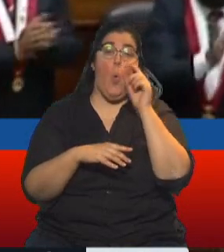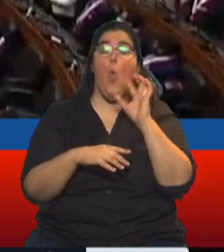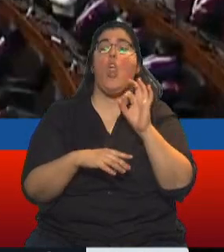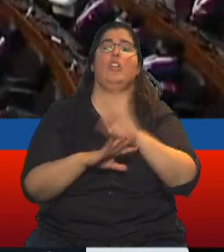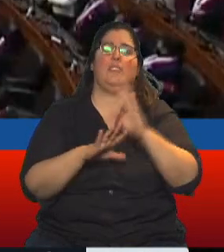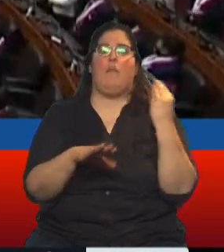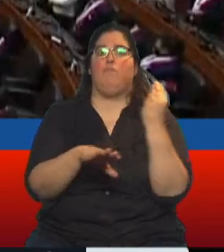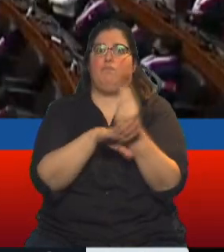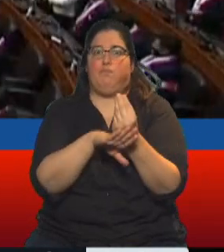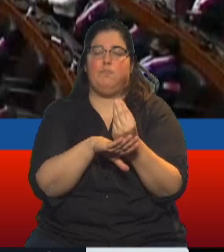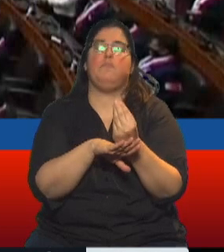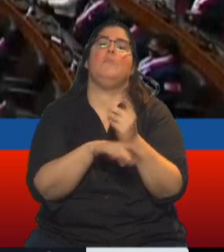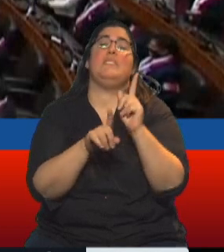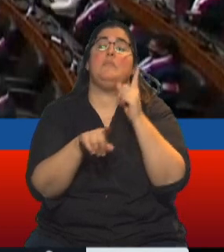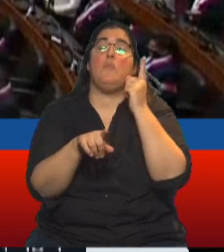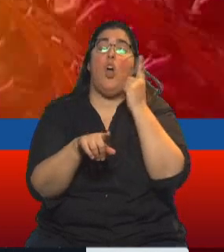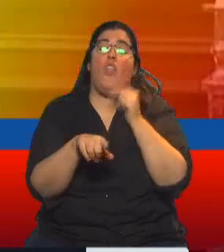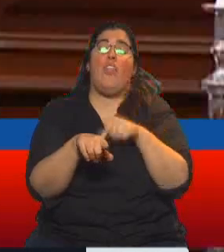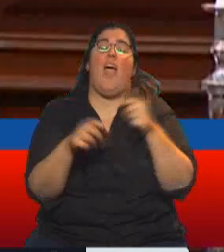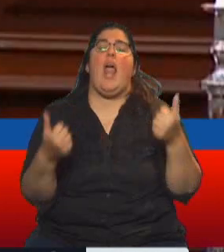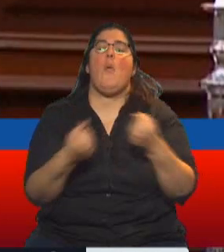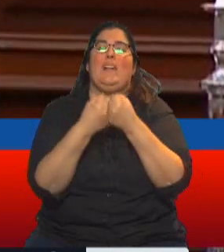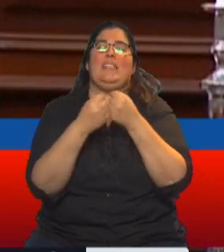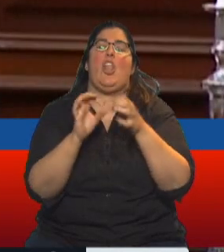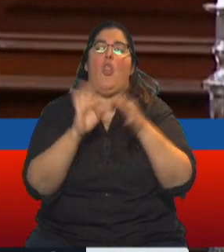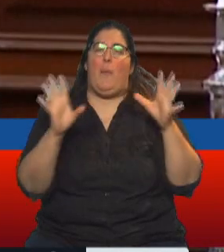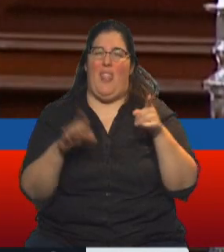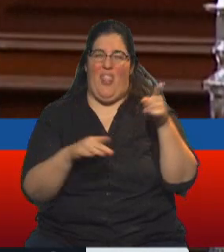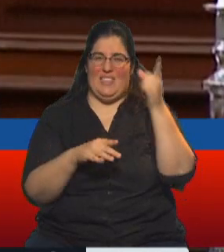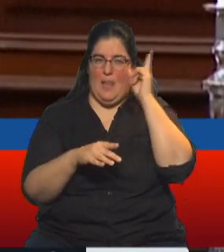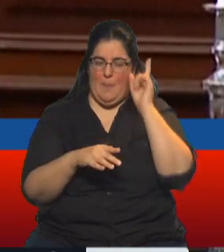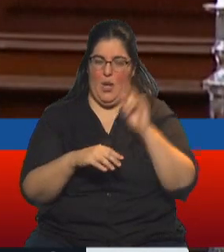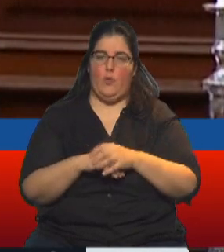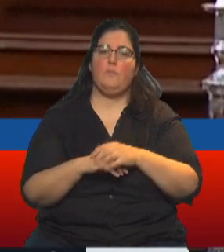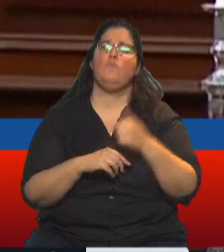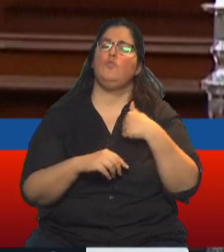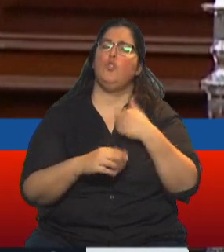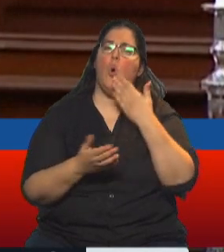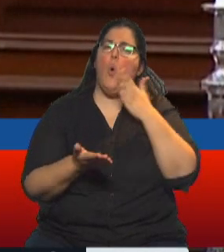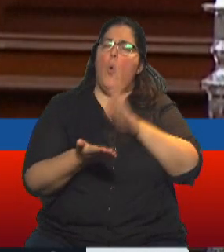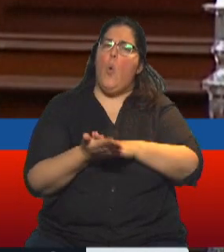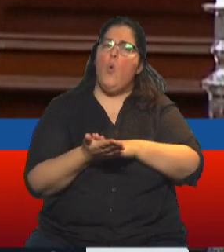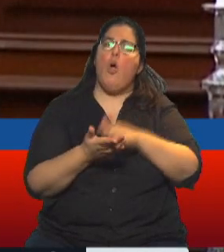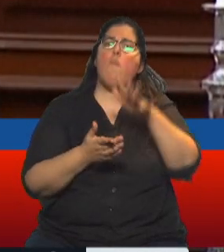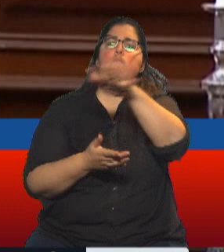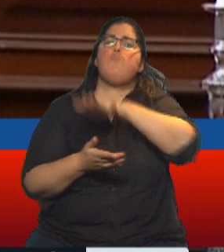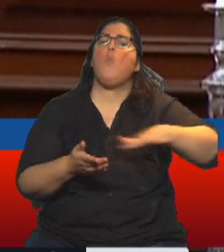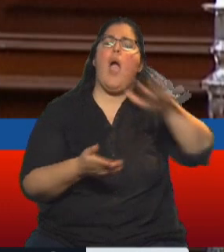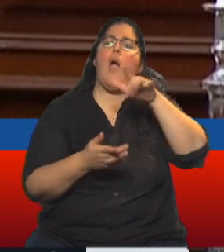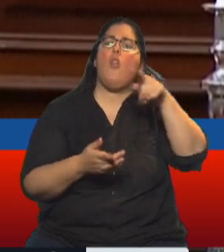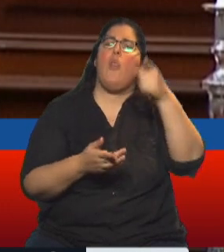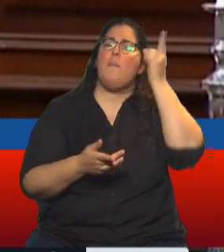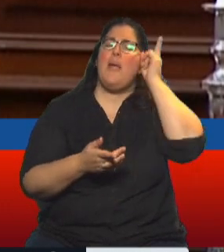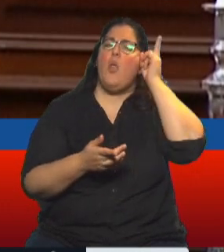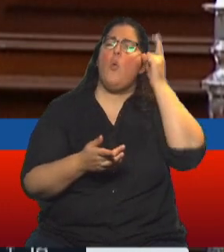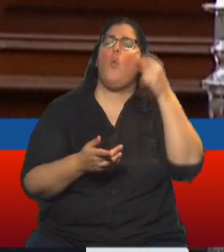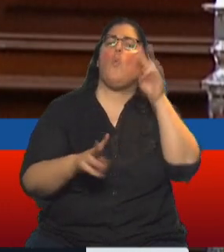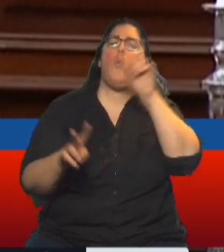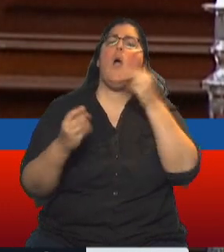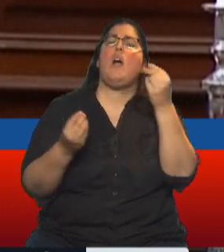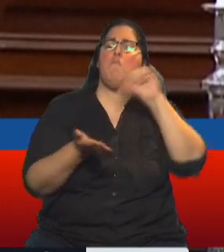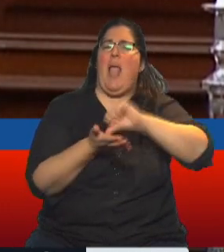del Bicentenario de la Independencia. Juro por los pueblos del Perú, por un país sin